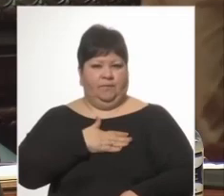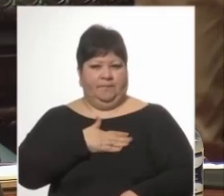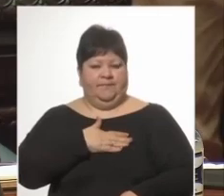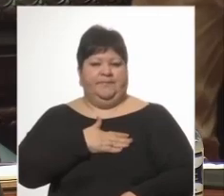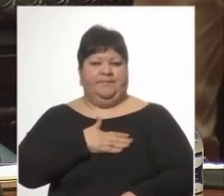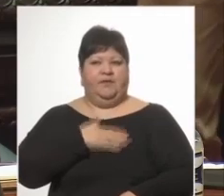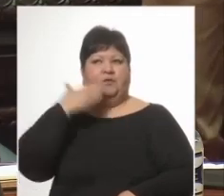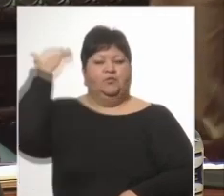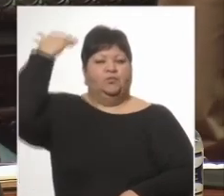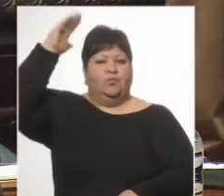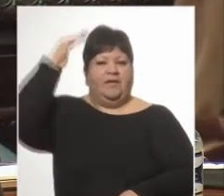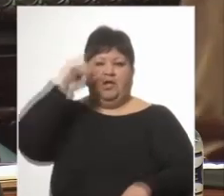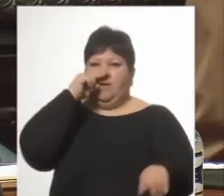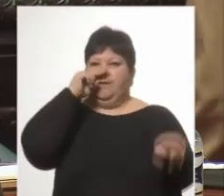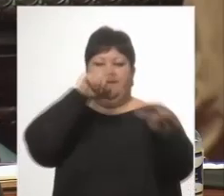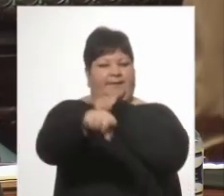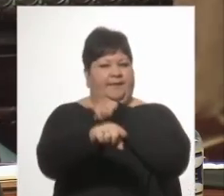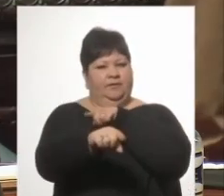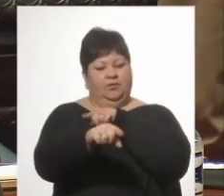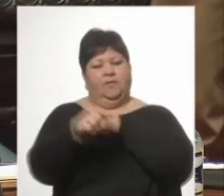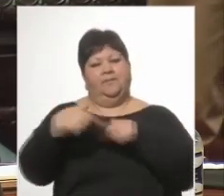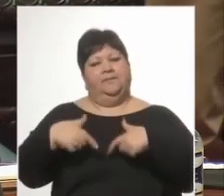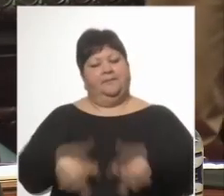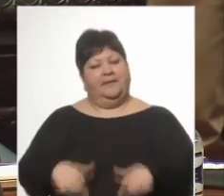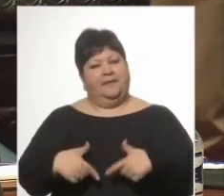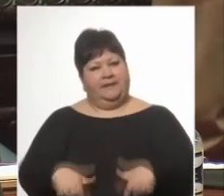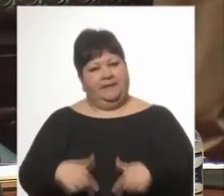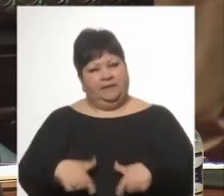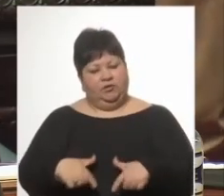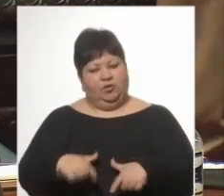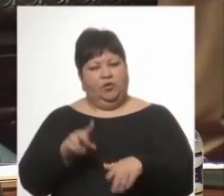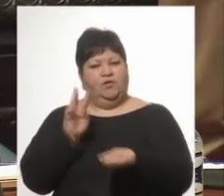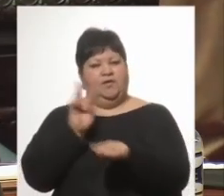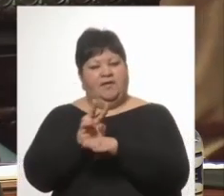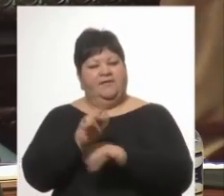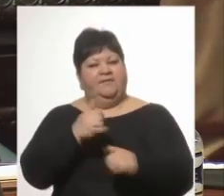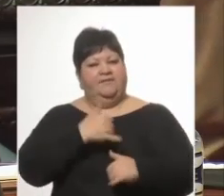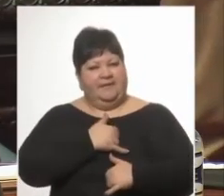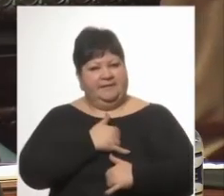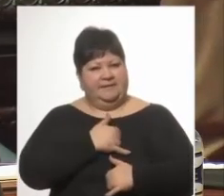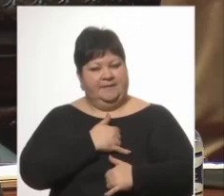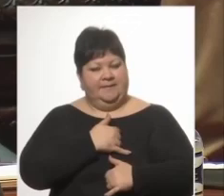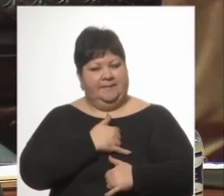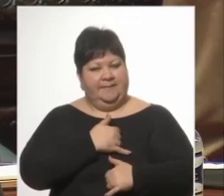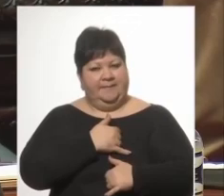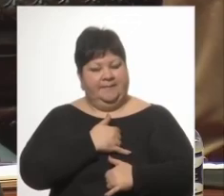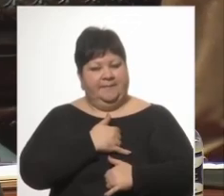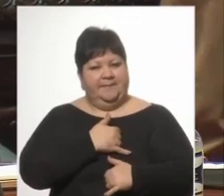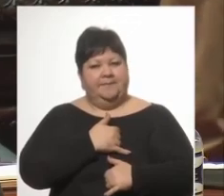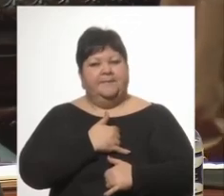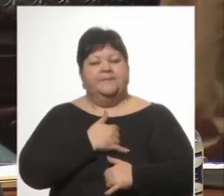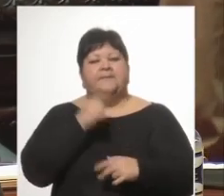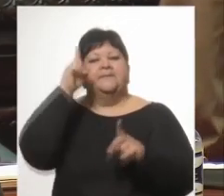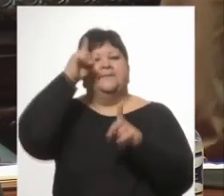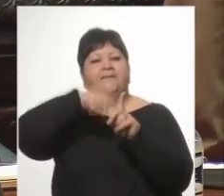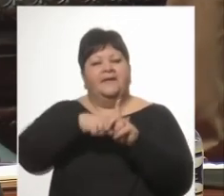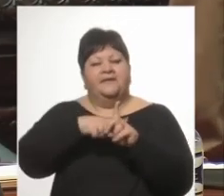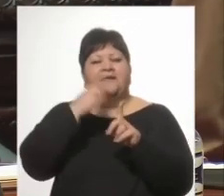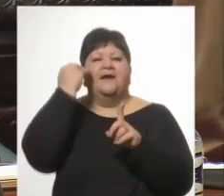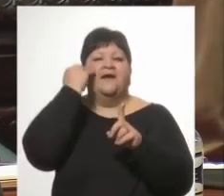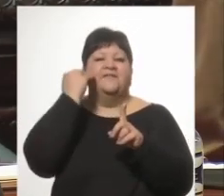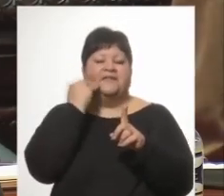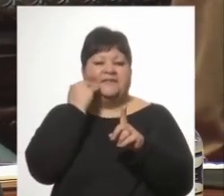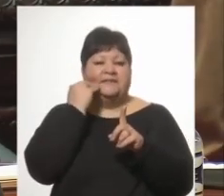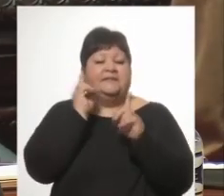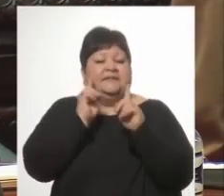era mi superior inmediato, el ministro de Defensa Nacional. Lo hice en el mes de abril